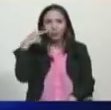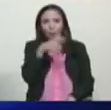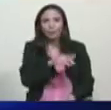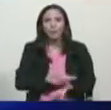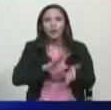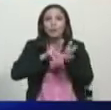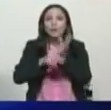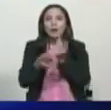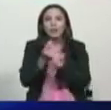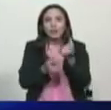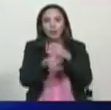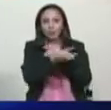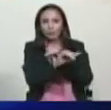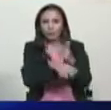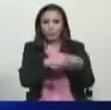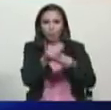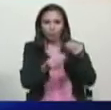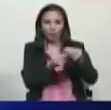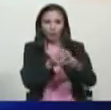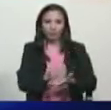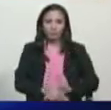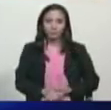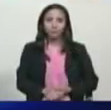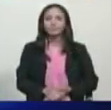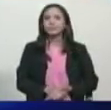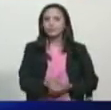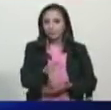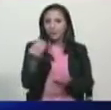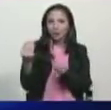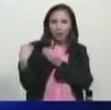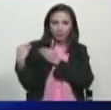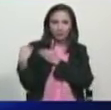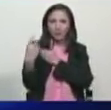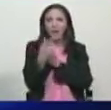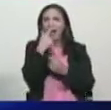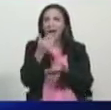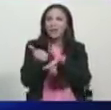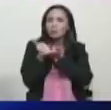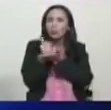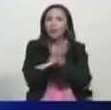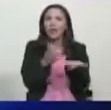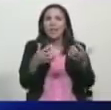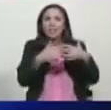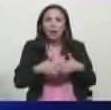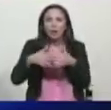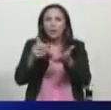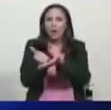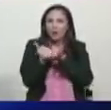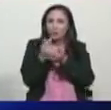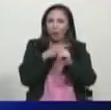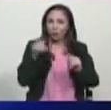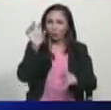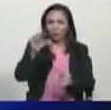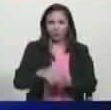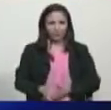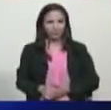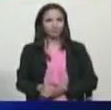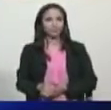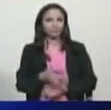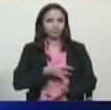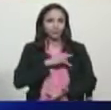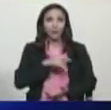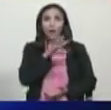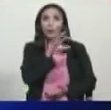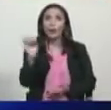a los demás. Díganme ustedes cuándo Estados Unidos ha ayudado a alguien. ¿Por qué Donald Trump no ayuda a los 40 millones